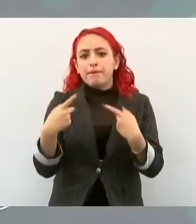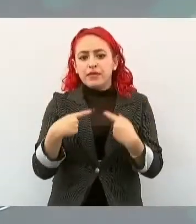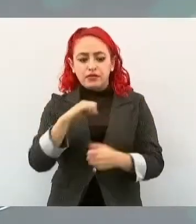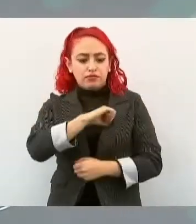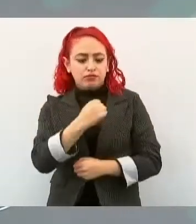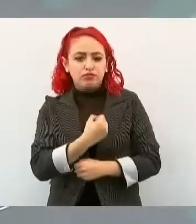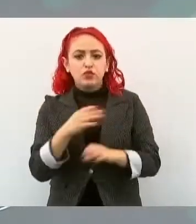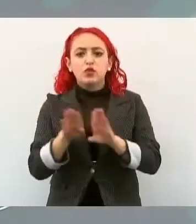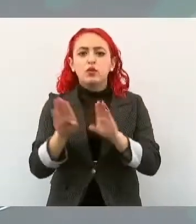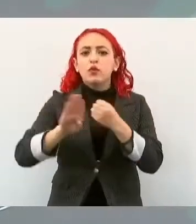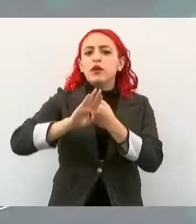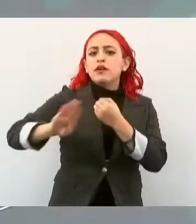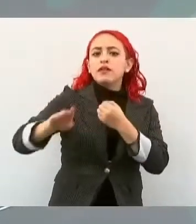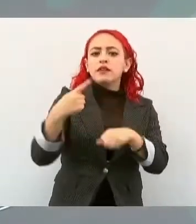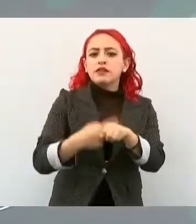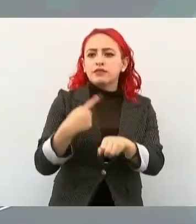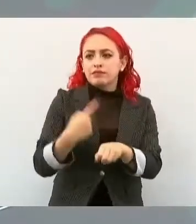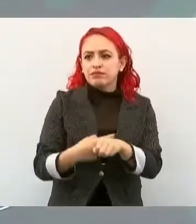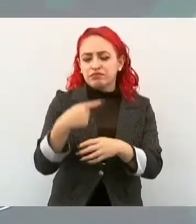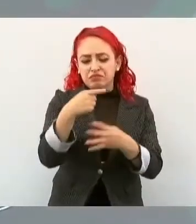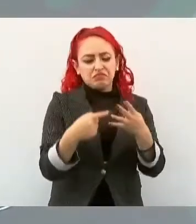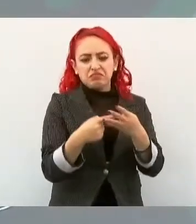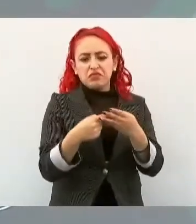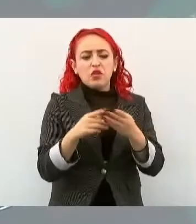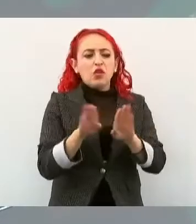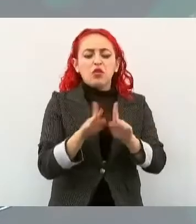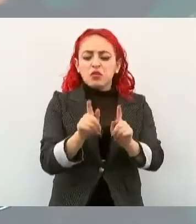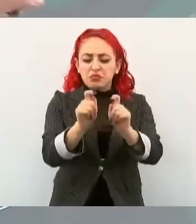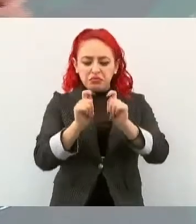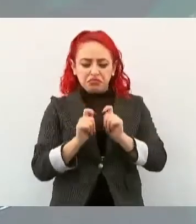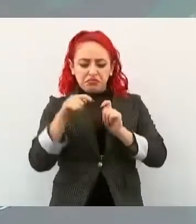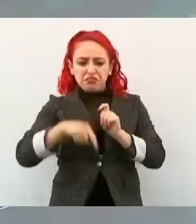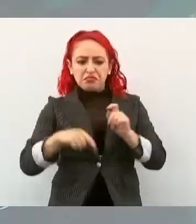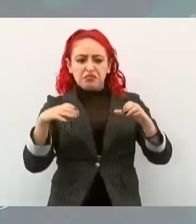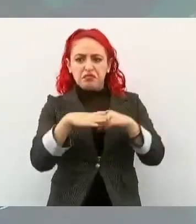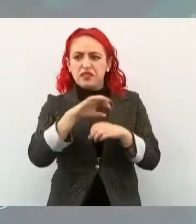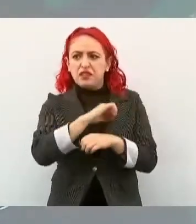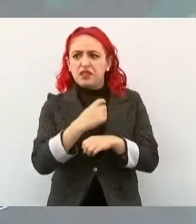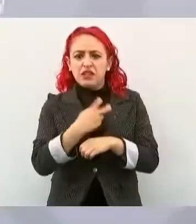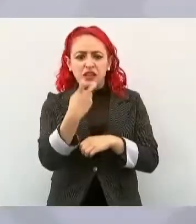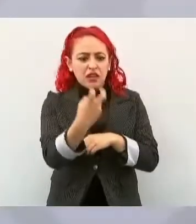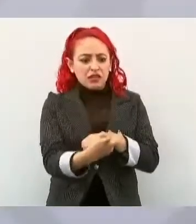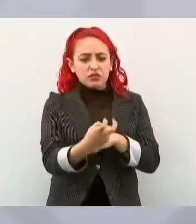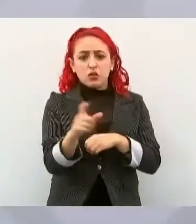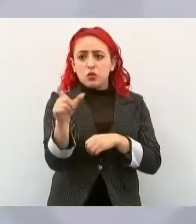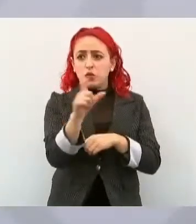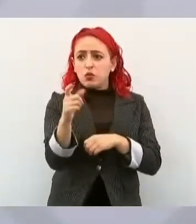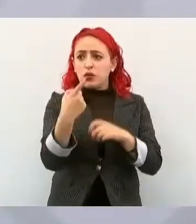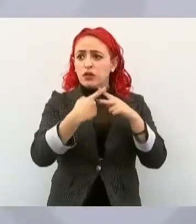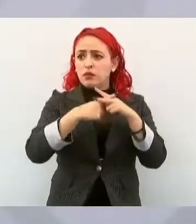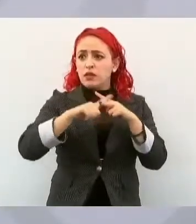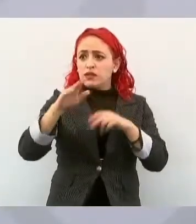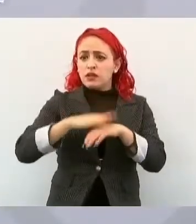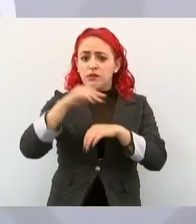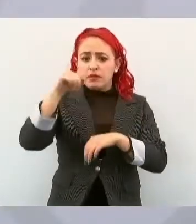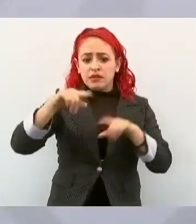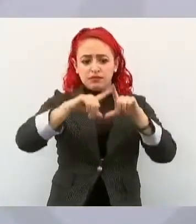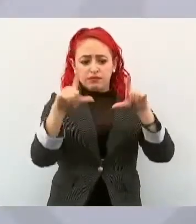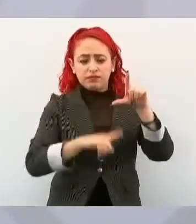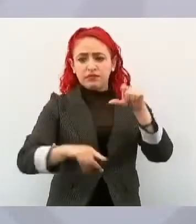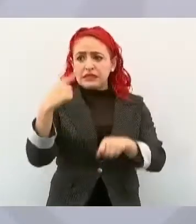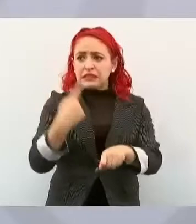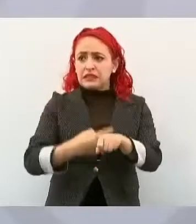del paciente sano. Y esto, ¿qué nos heredó? Que en ese periodo es en el momento en cuando empiezan a subir en nuestro país